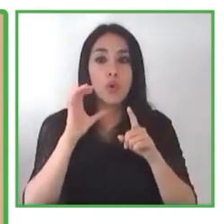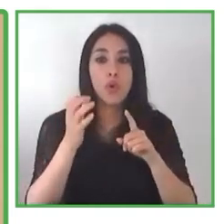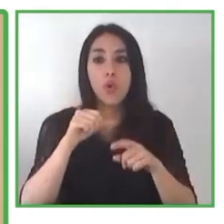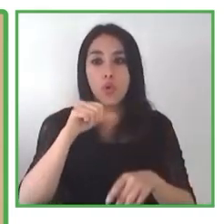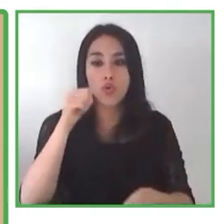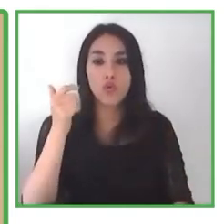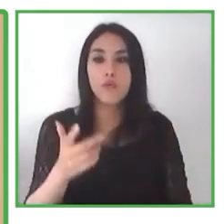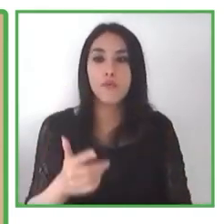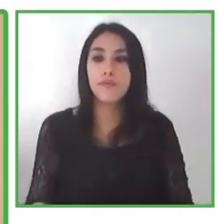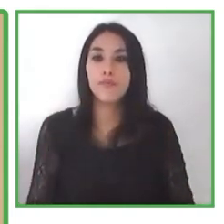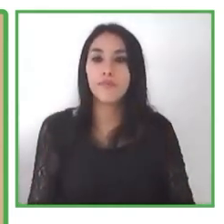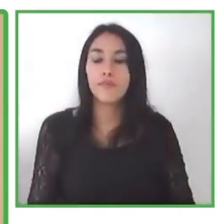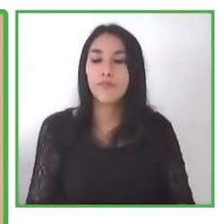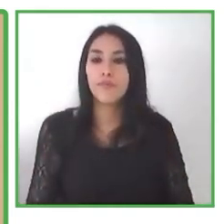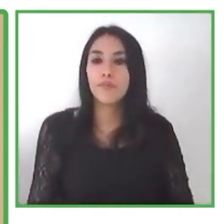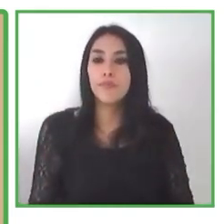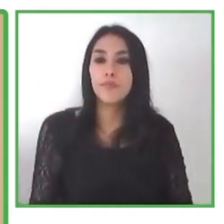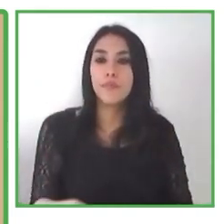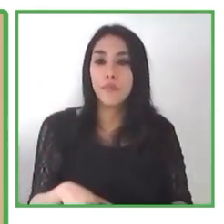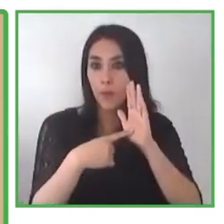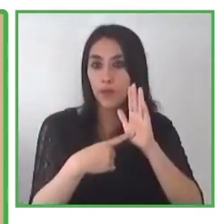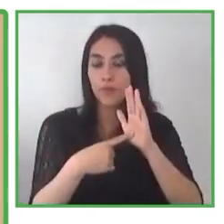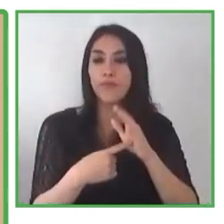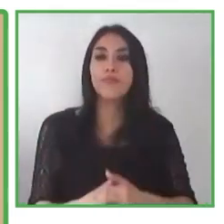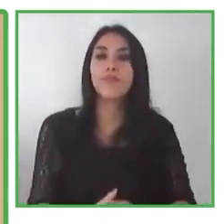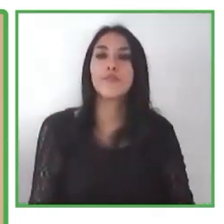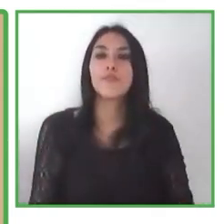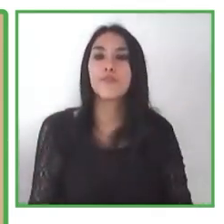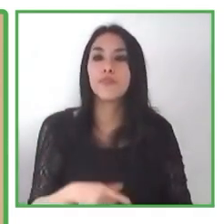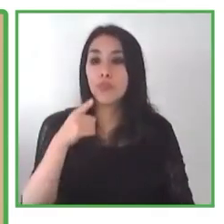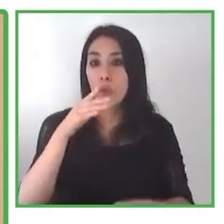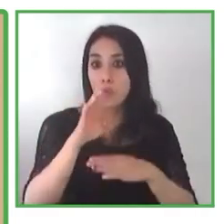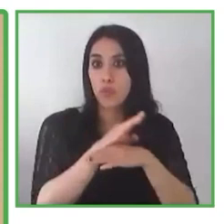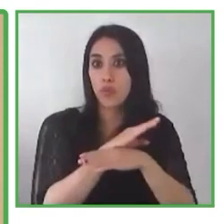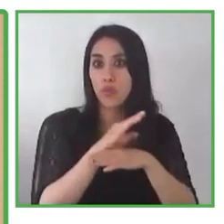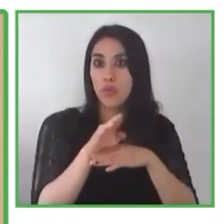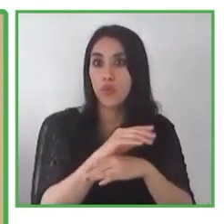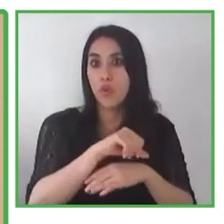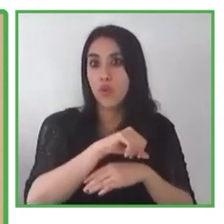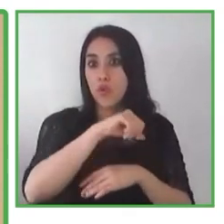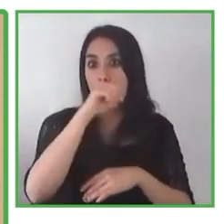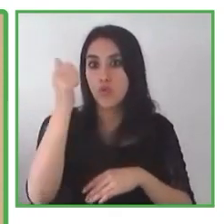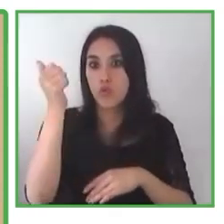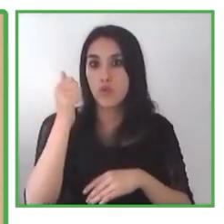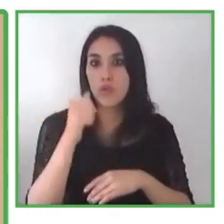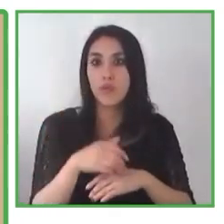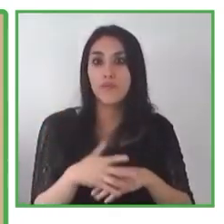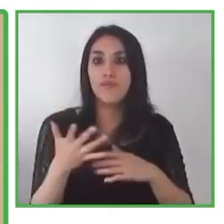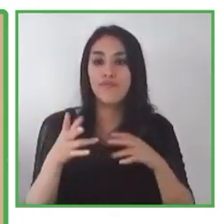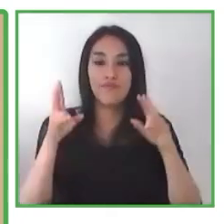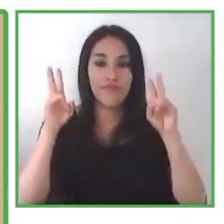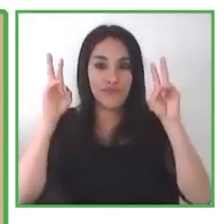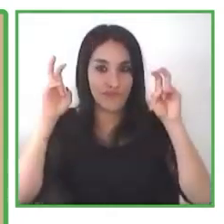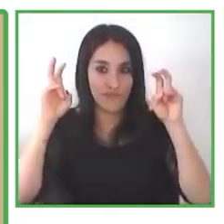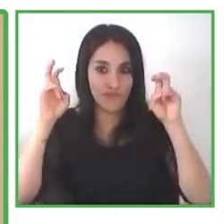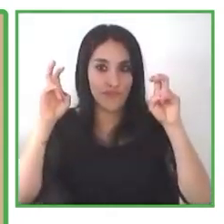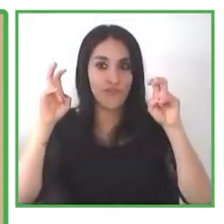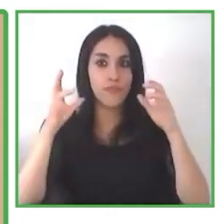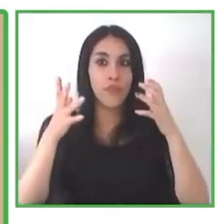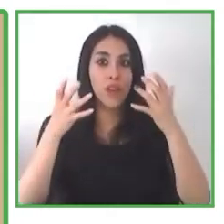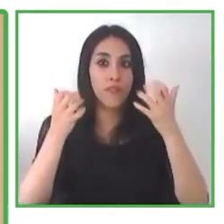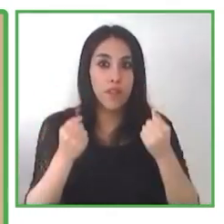valores de una cultura o, en otros casos, la imagen de una empresa. En otro